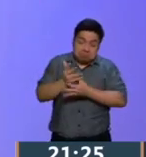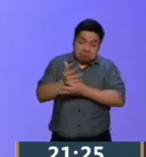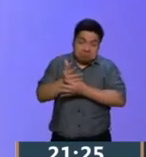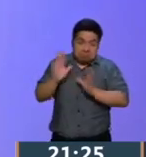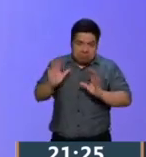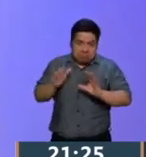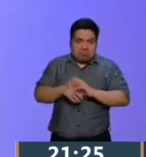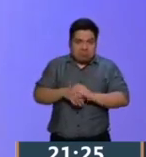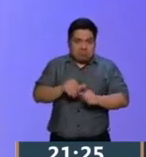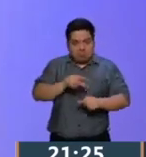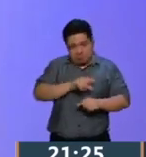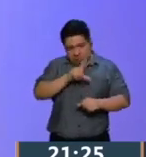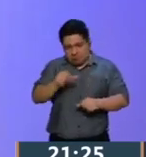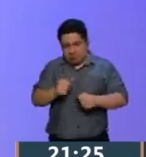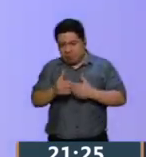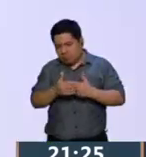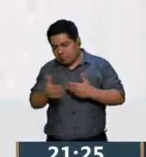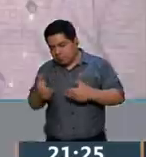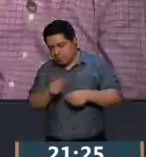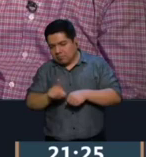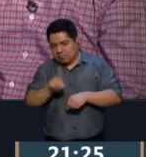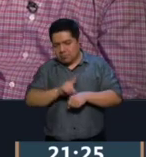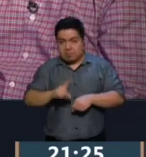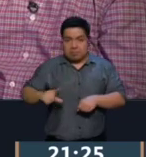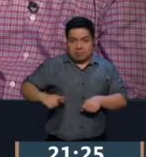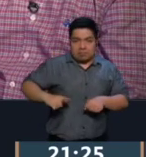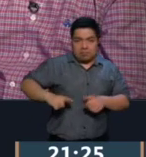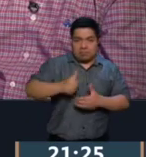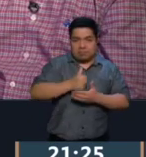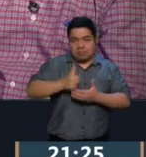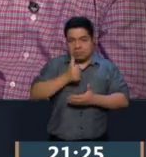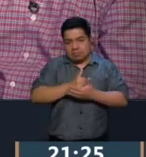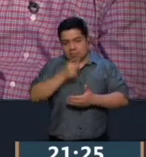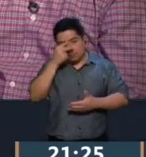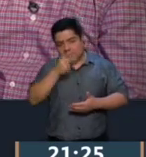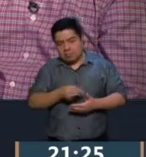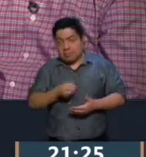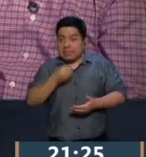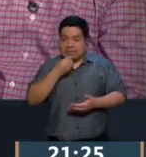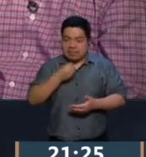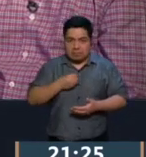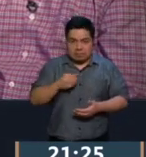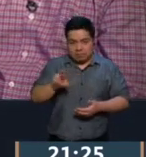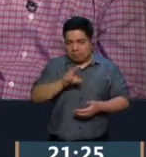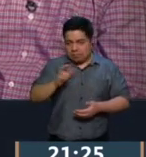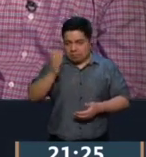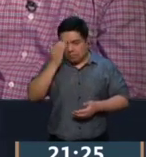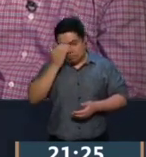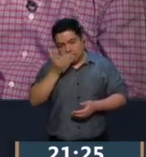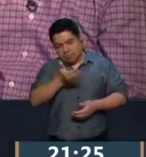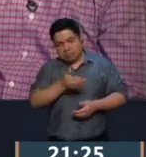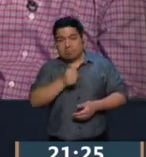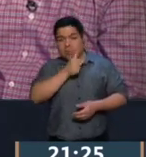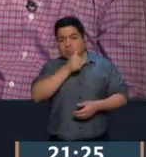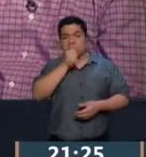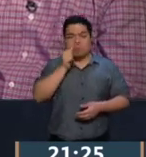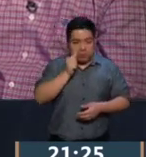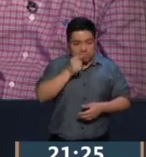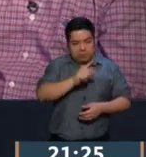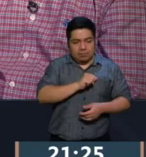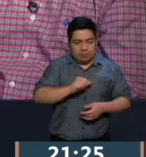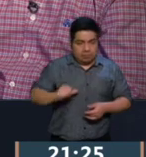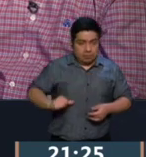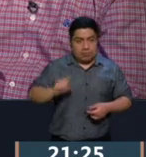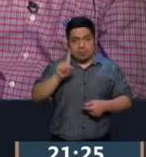fue. Y después, unos días, al gobierno de la Ciudad de México no le queda de otra más que reconocer que en efecto el agua en Benito Juárez está